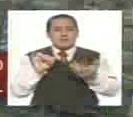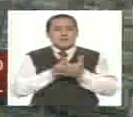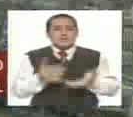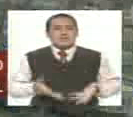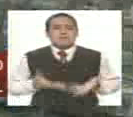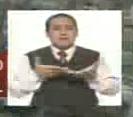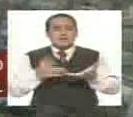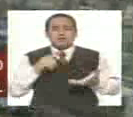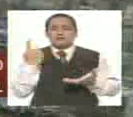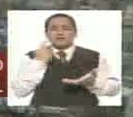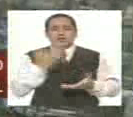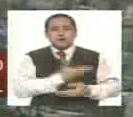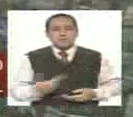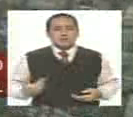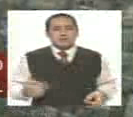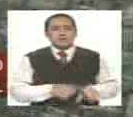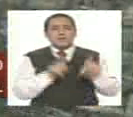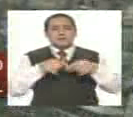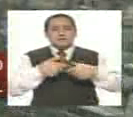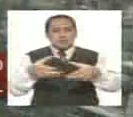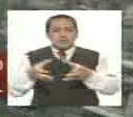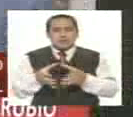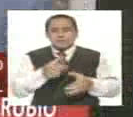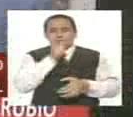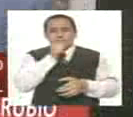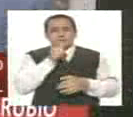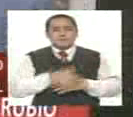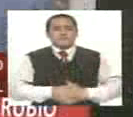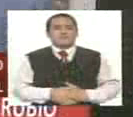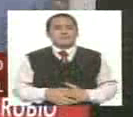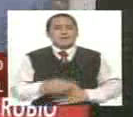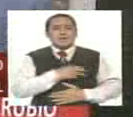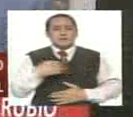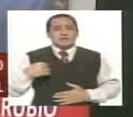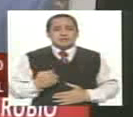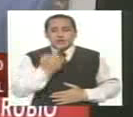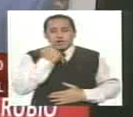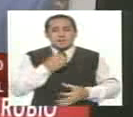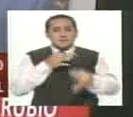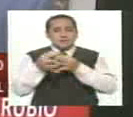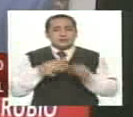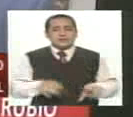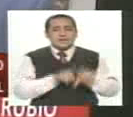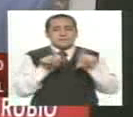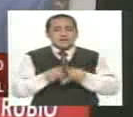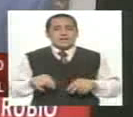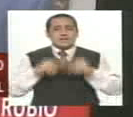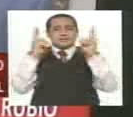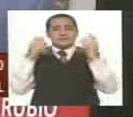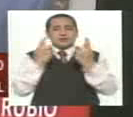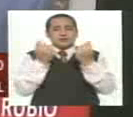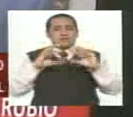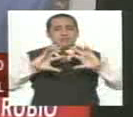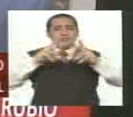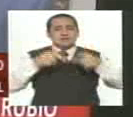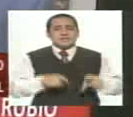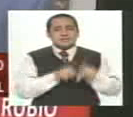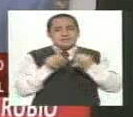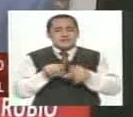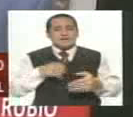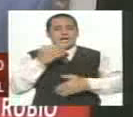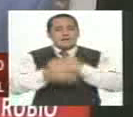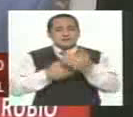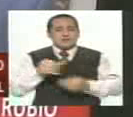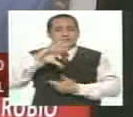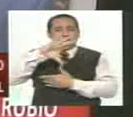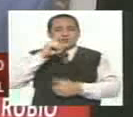provenir no solo del Estado, sino también del sector privado. El ministro Castilla se refirió también al Foro Económico Mundial que se desarrolla en Latinoamérica